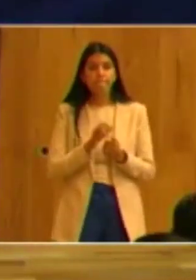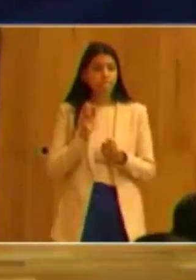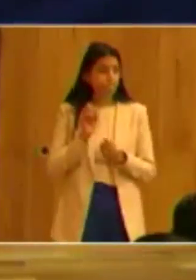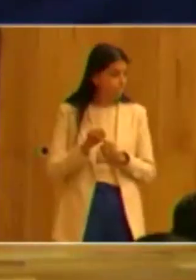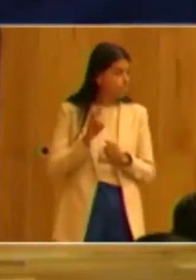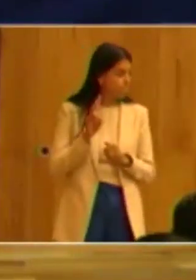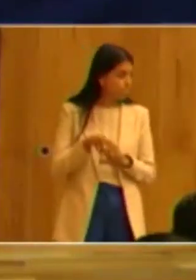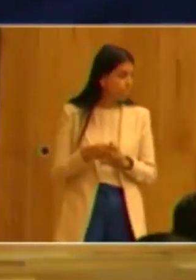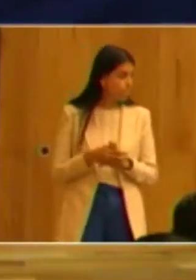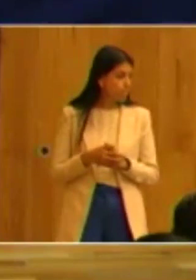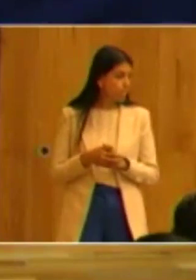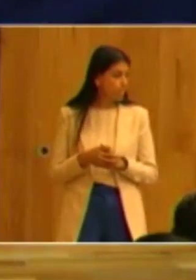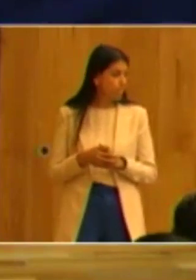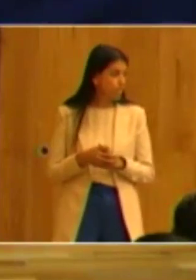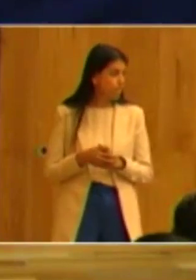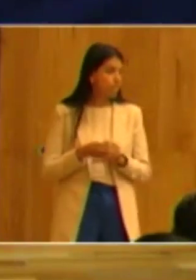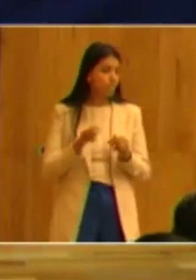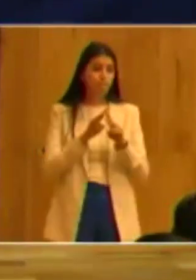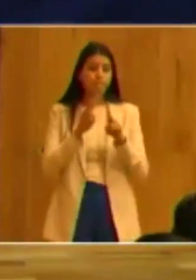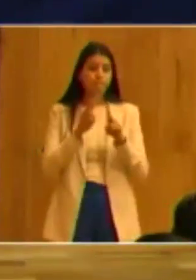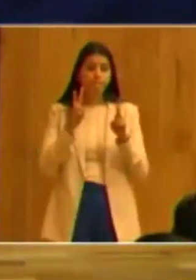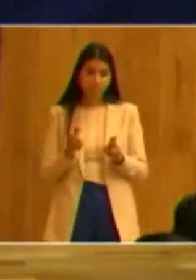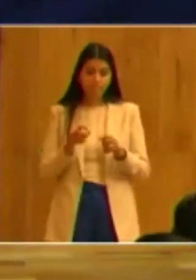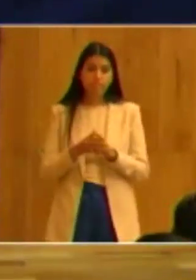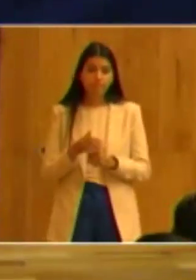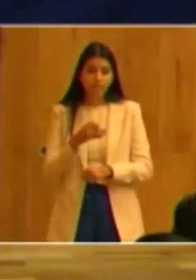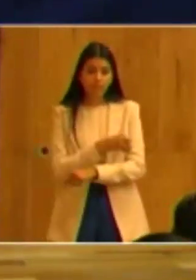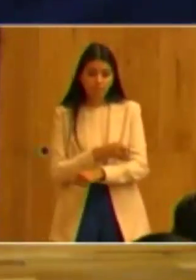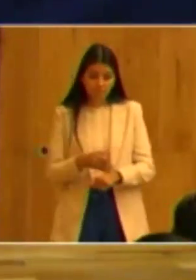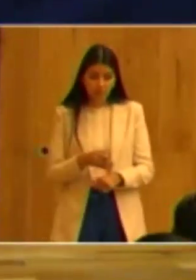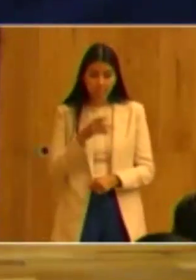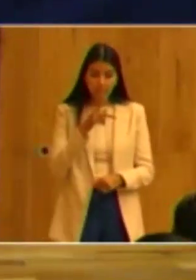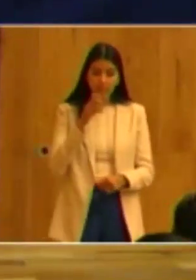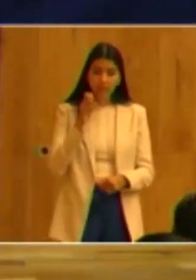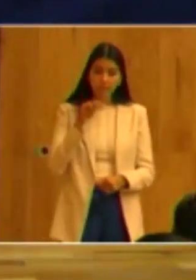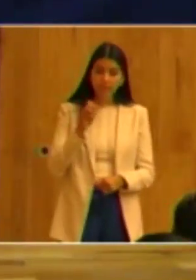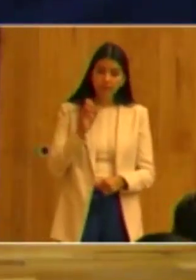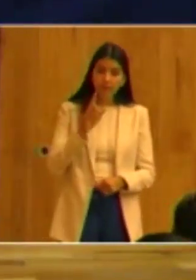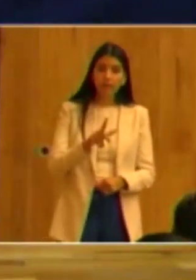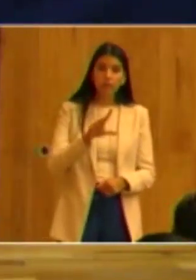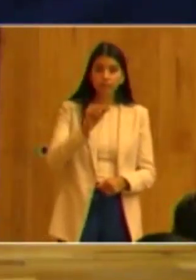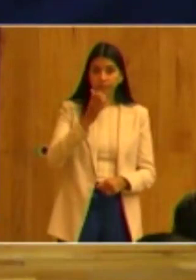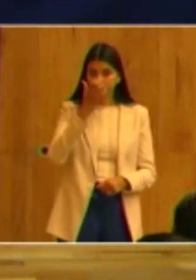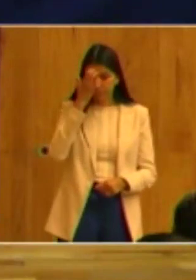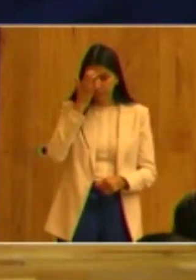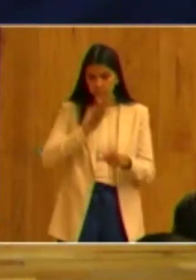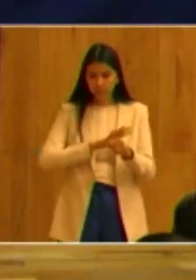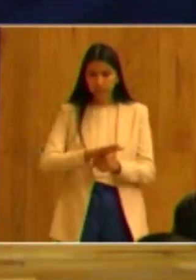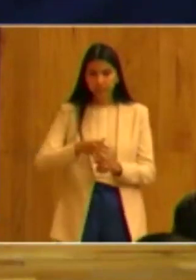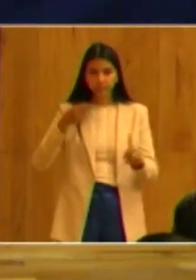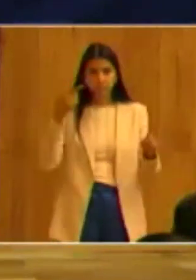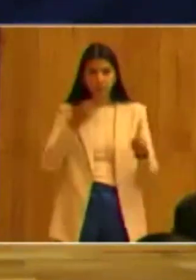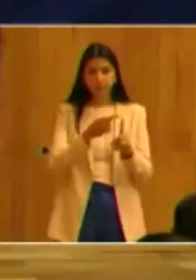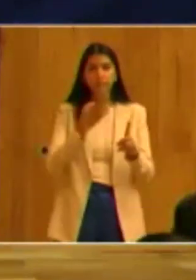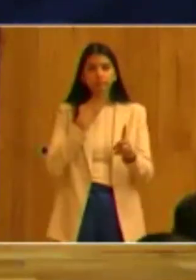Efectivamente. En materia familiar y penal, no conozco el margen de maniobra